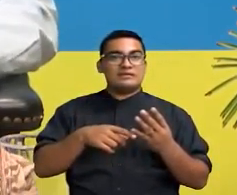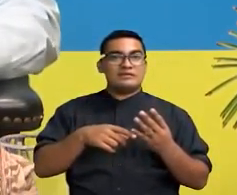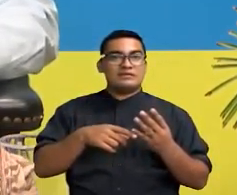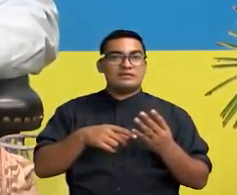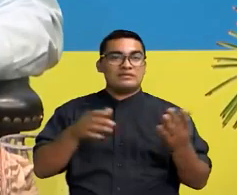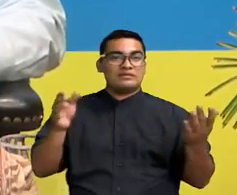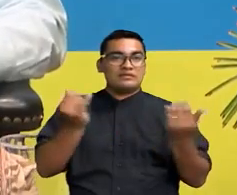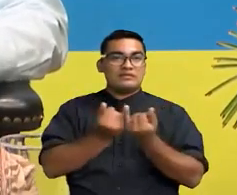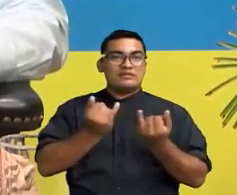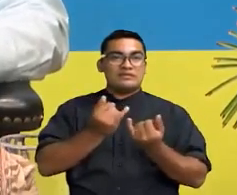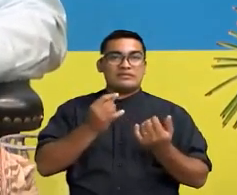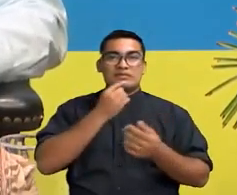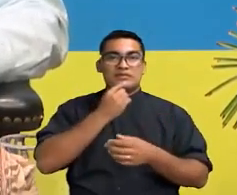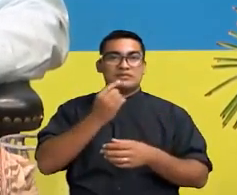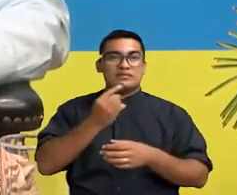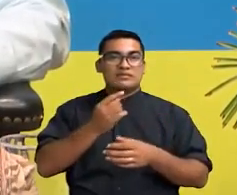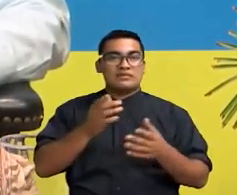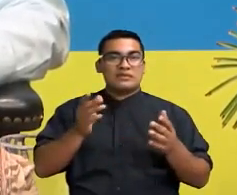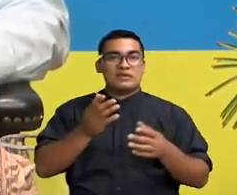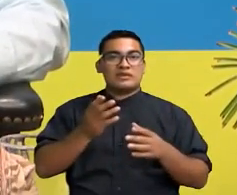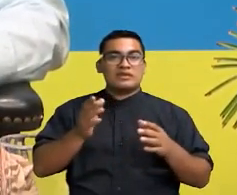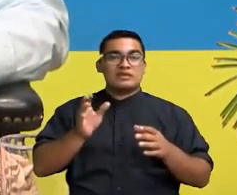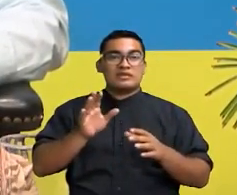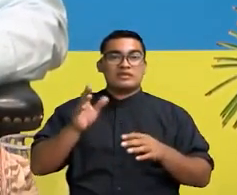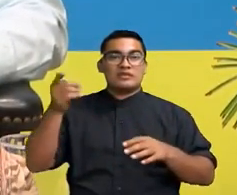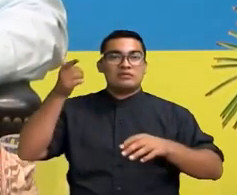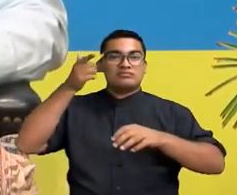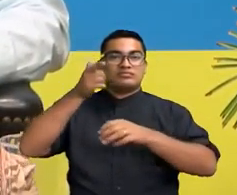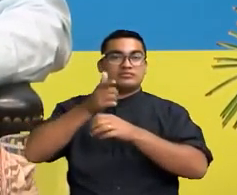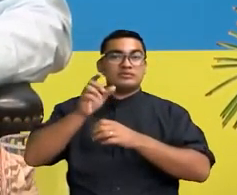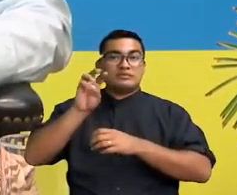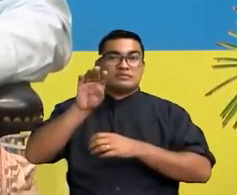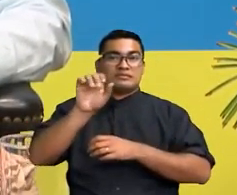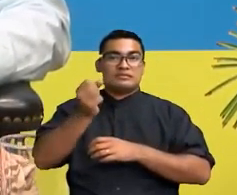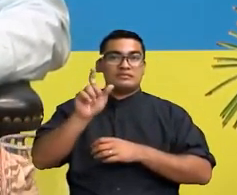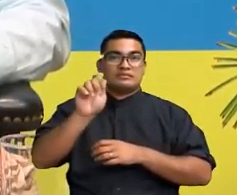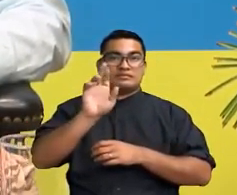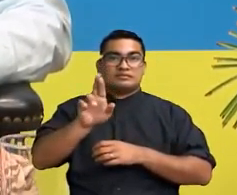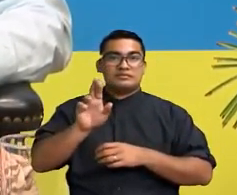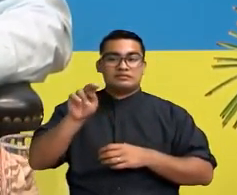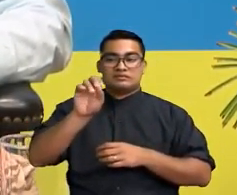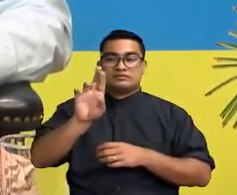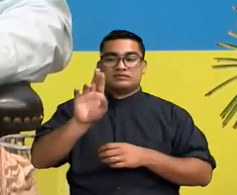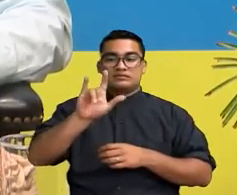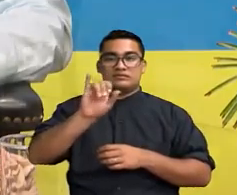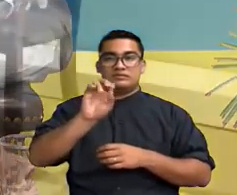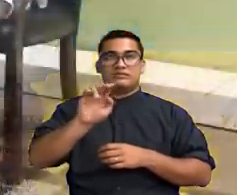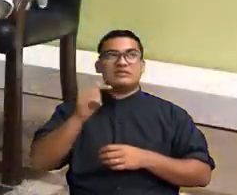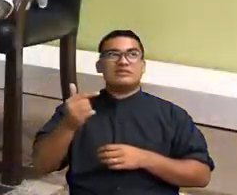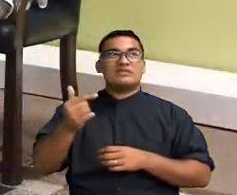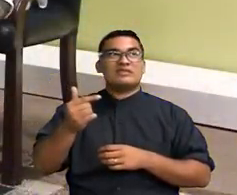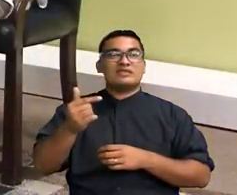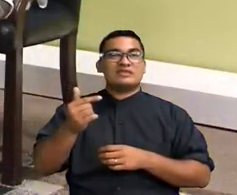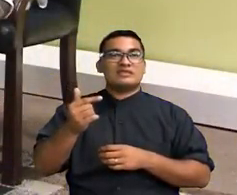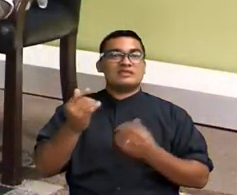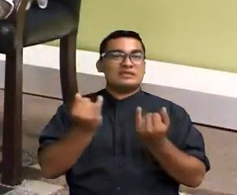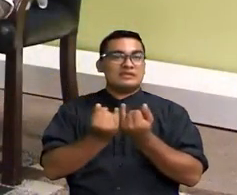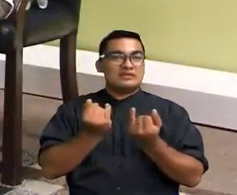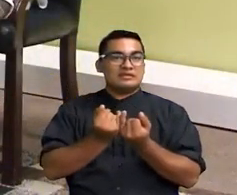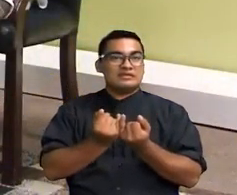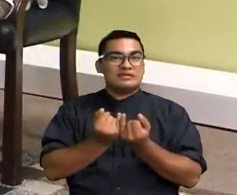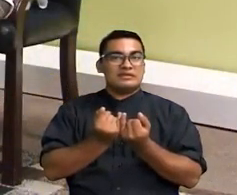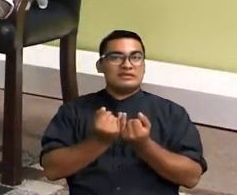Rubén Castro, así también como los muchachos del máster. Norlin. Que no se miran, pero son héroes anónimos, como